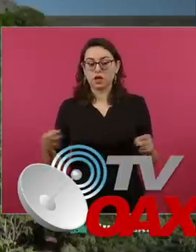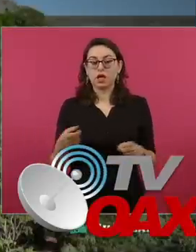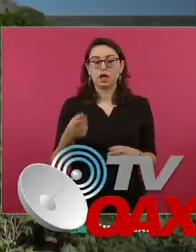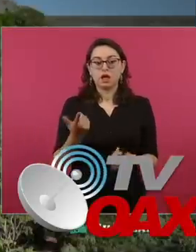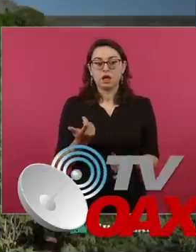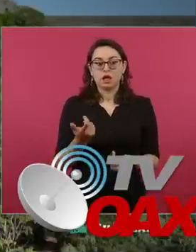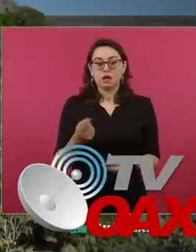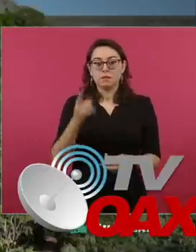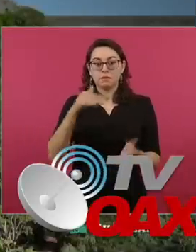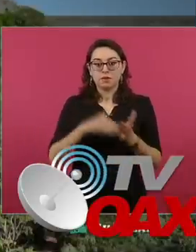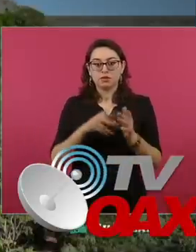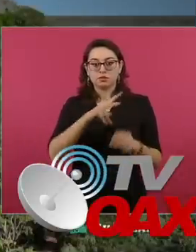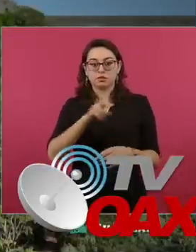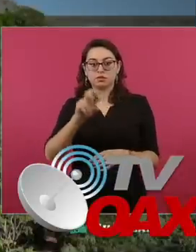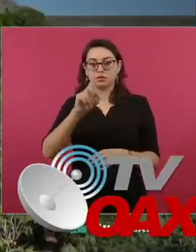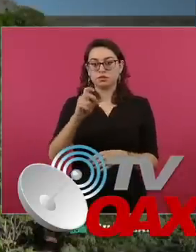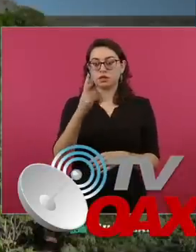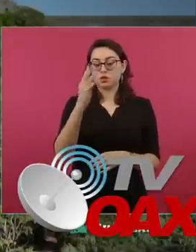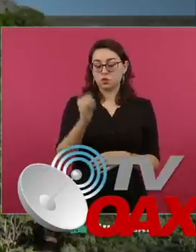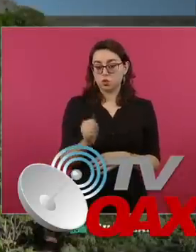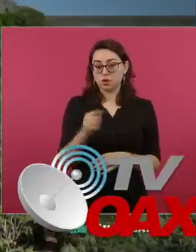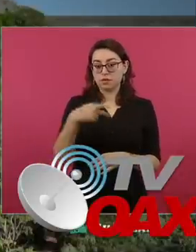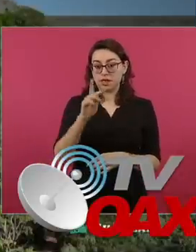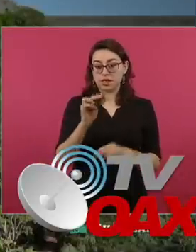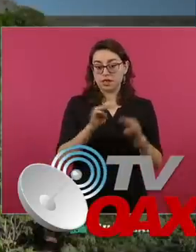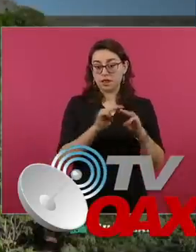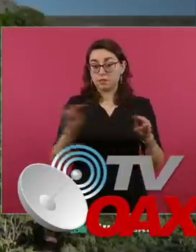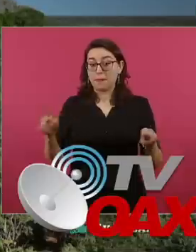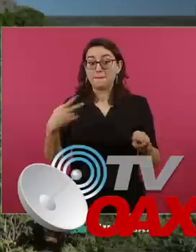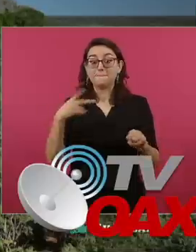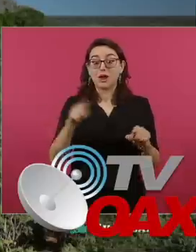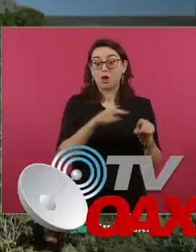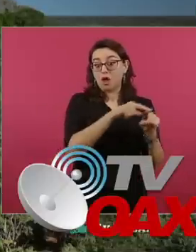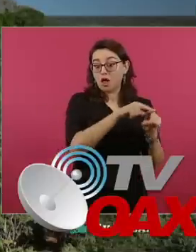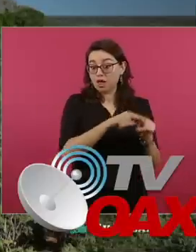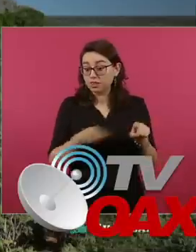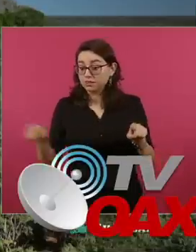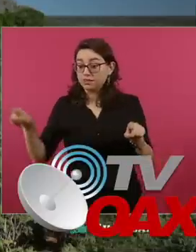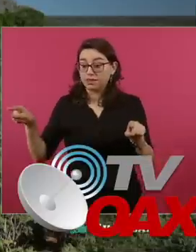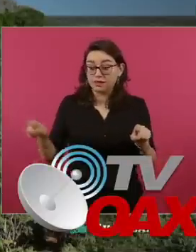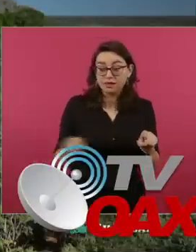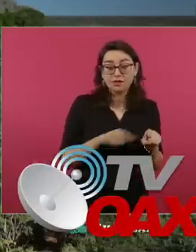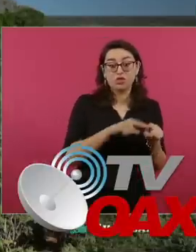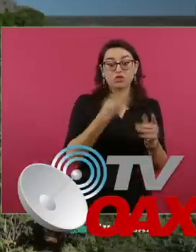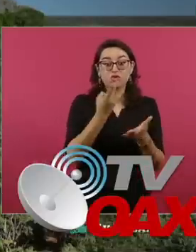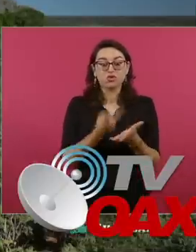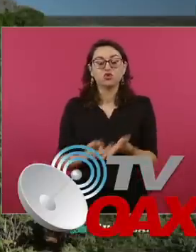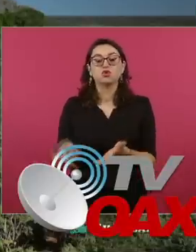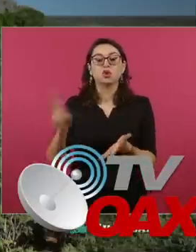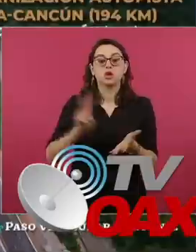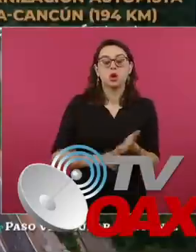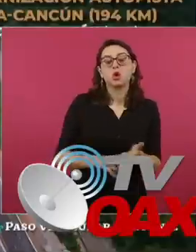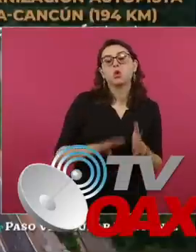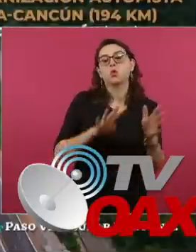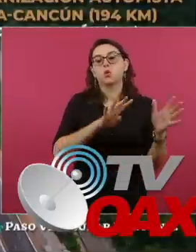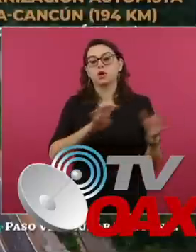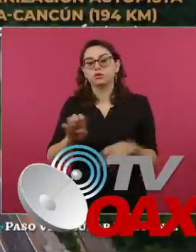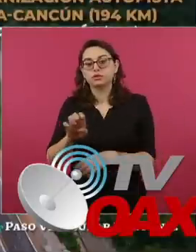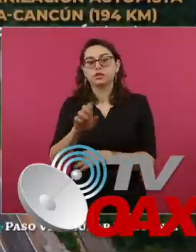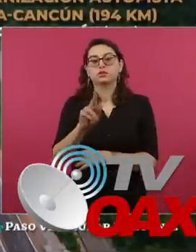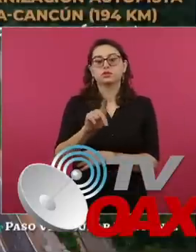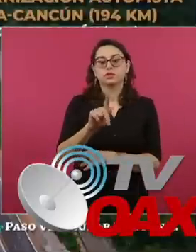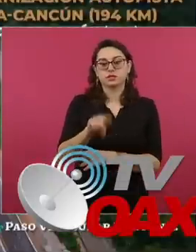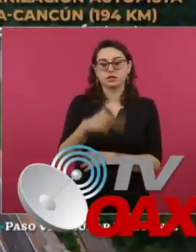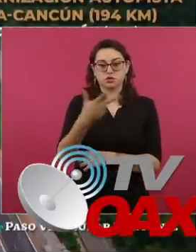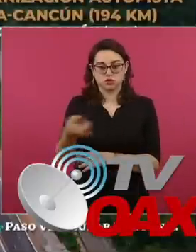kilómetros, pero al tratarse de vía doble, en realidad se está construyendo una longitud total de 478 kilómetros de